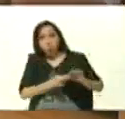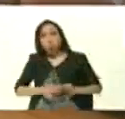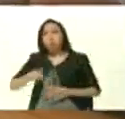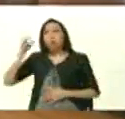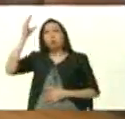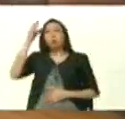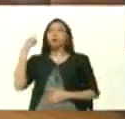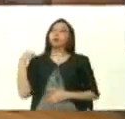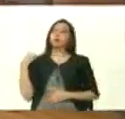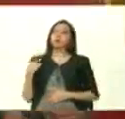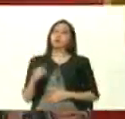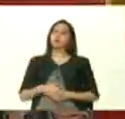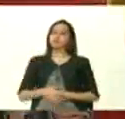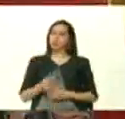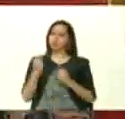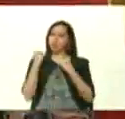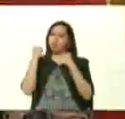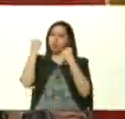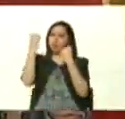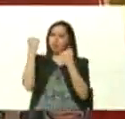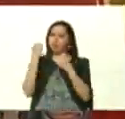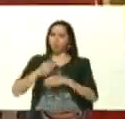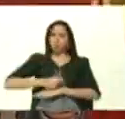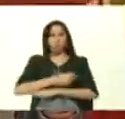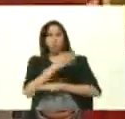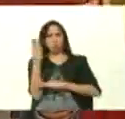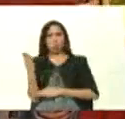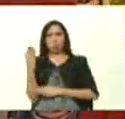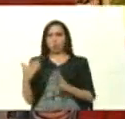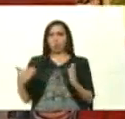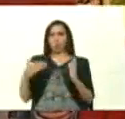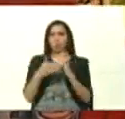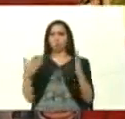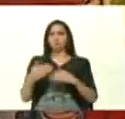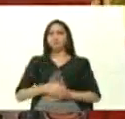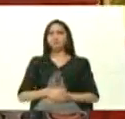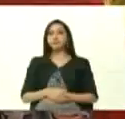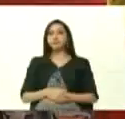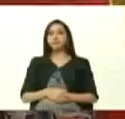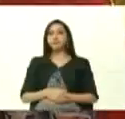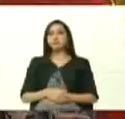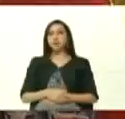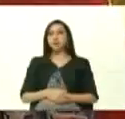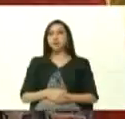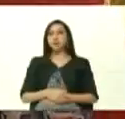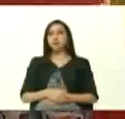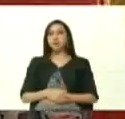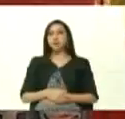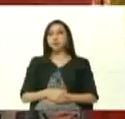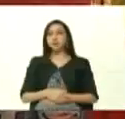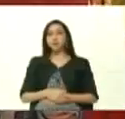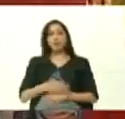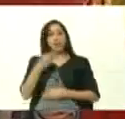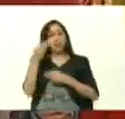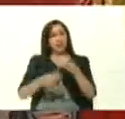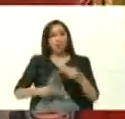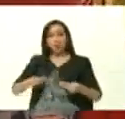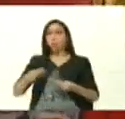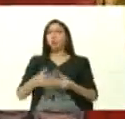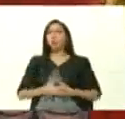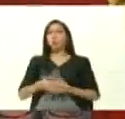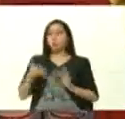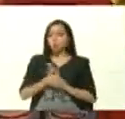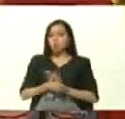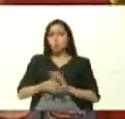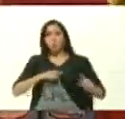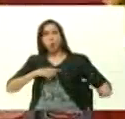consciente, ha vencido el bloqueo criminal, un bloqueo dirigido por los extremistas,